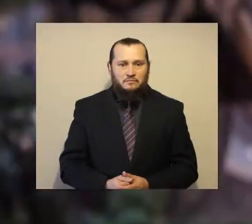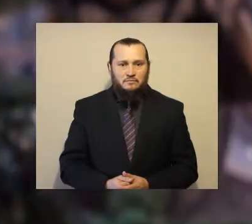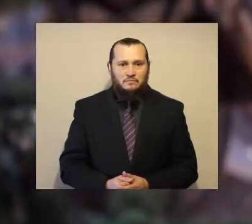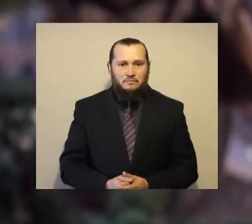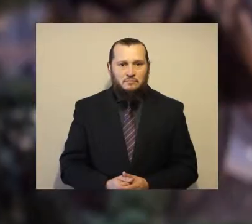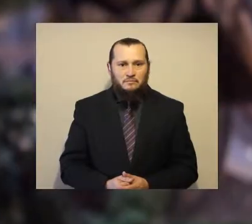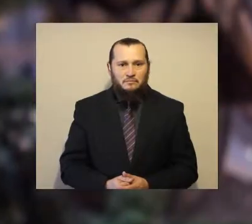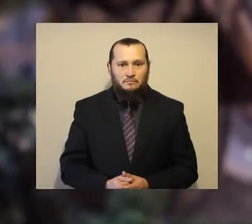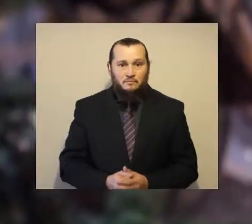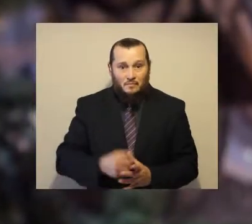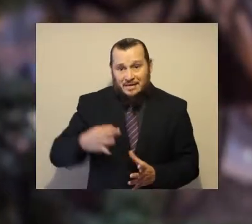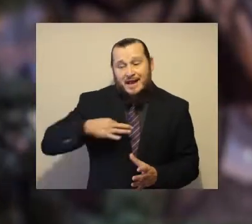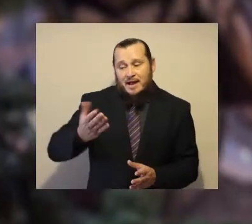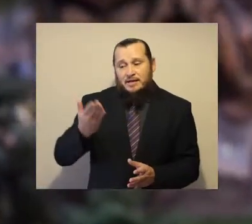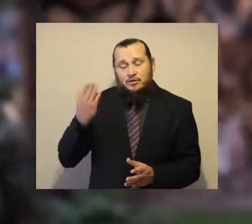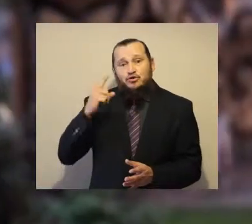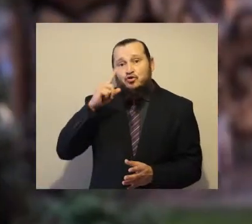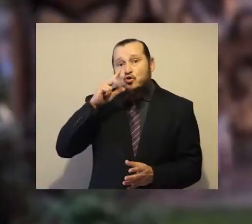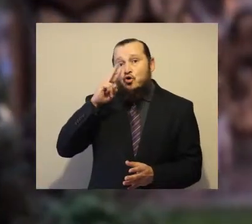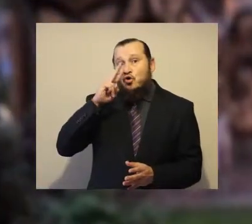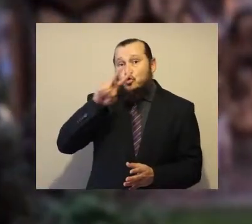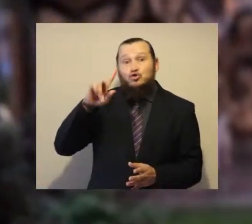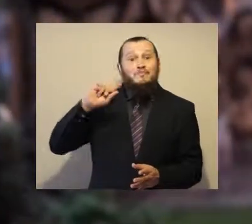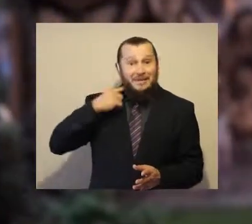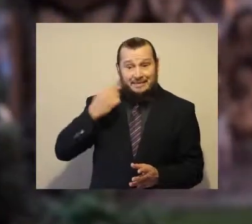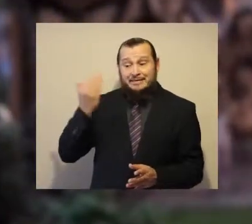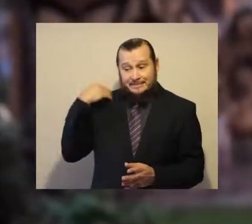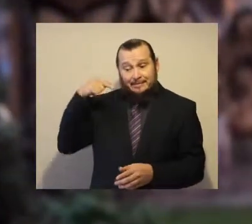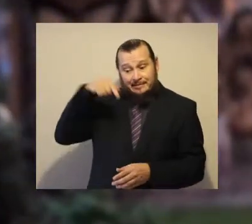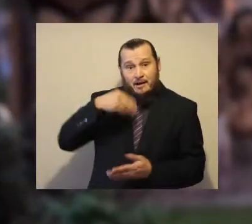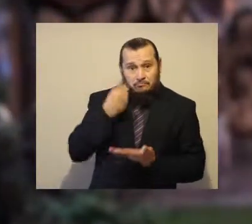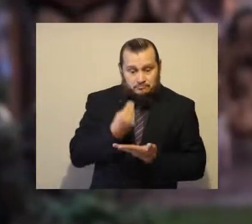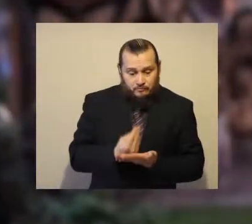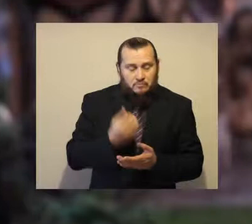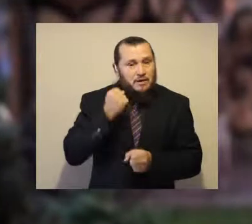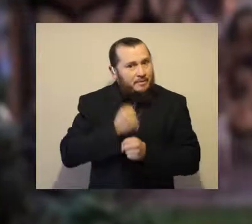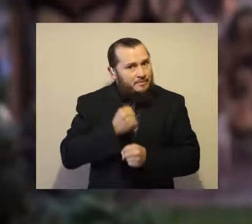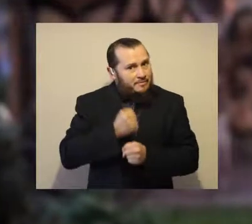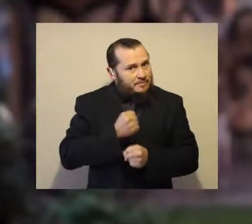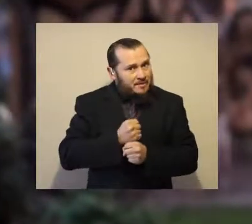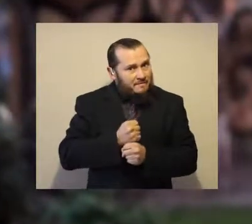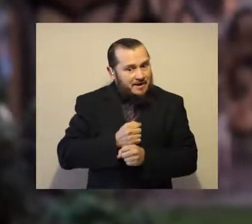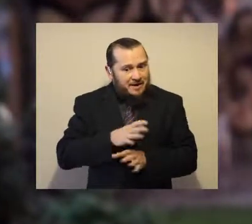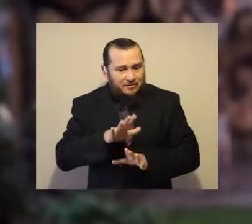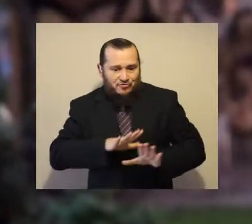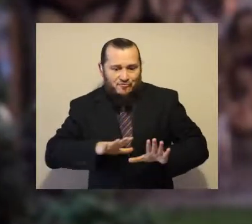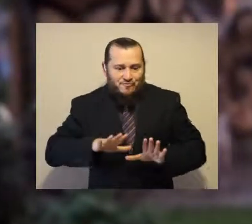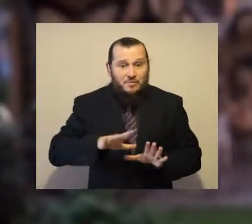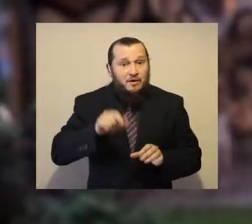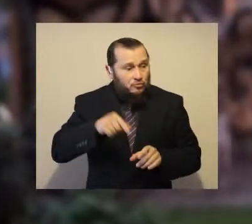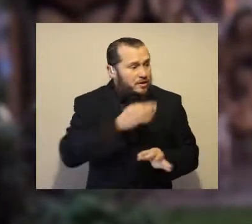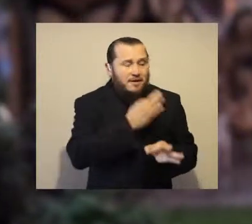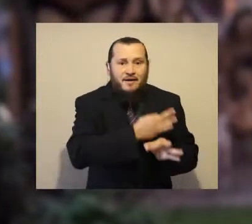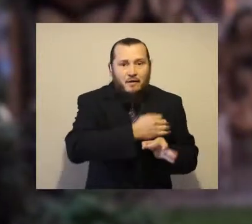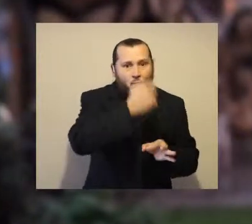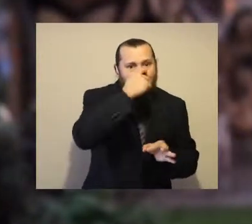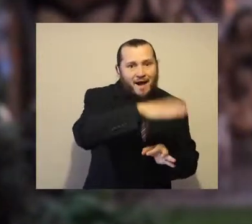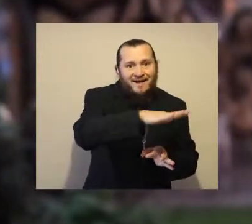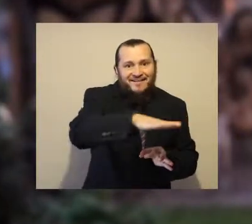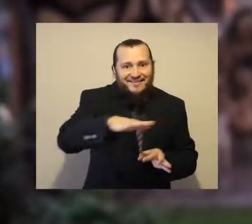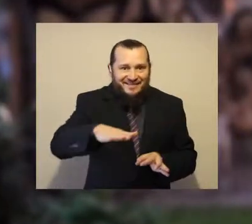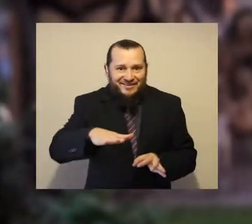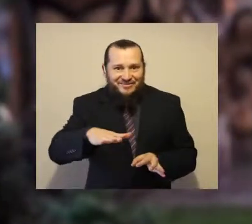Desde el 2013 nosotros estamos trabajando allí, llevando chicos de